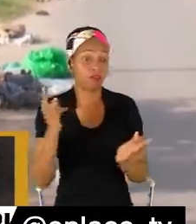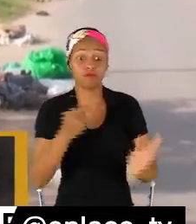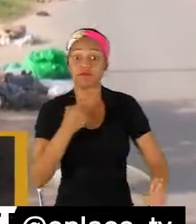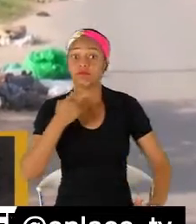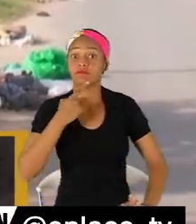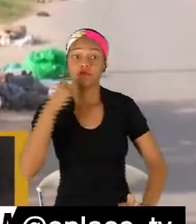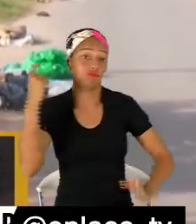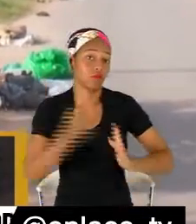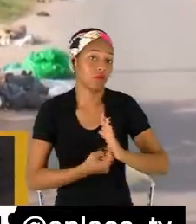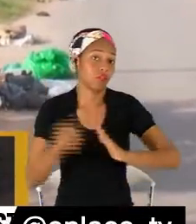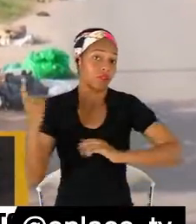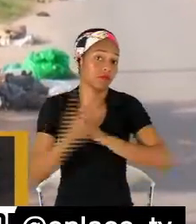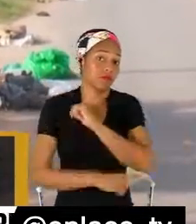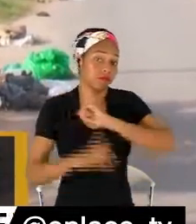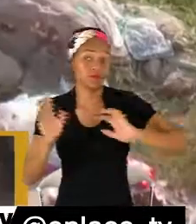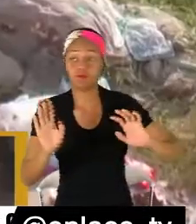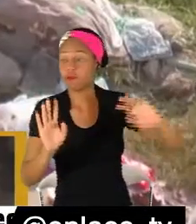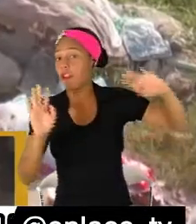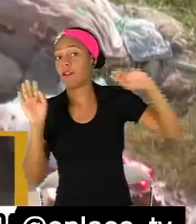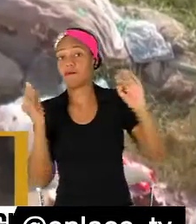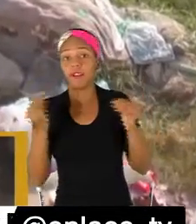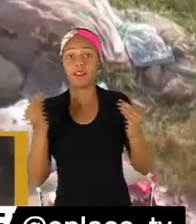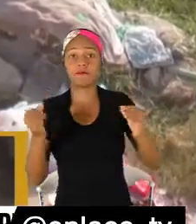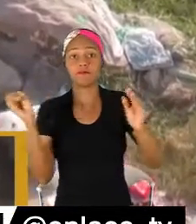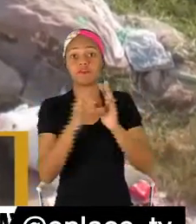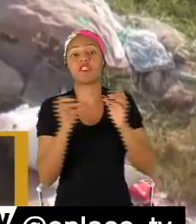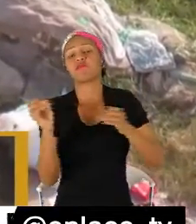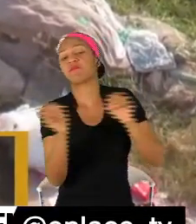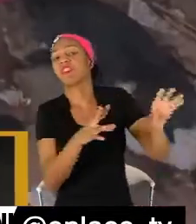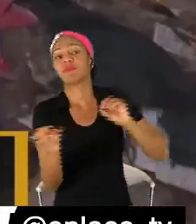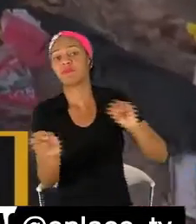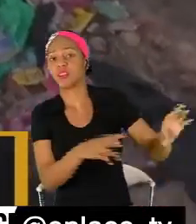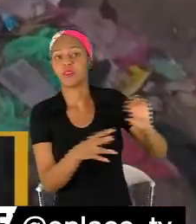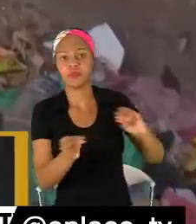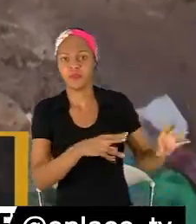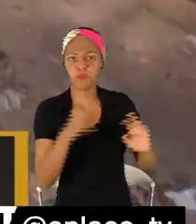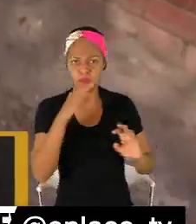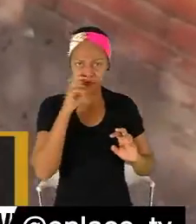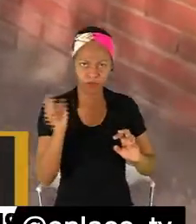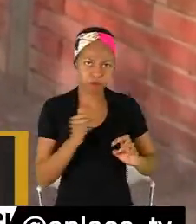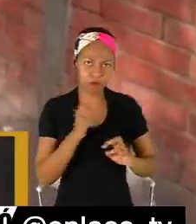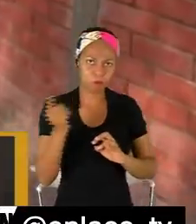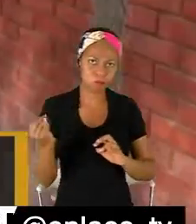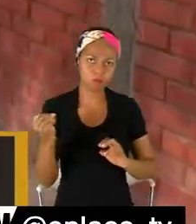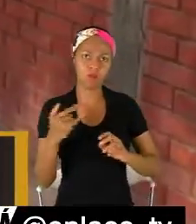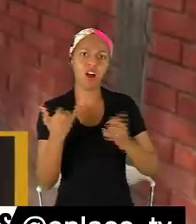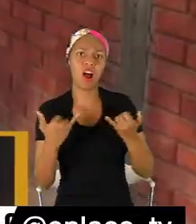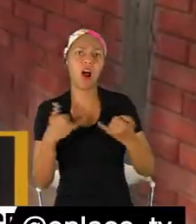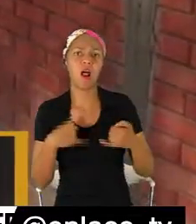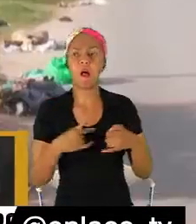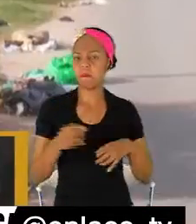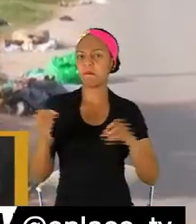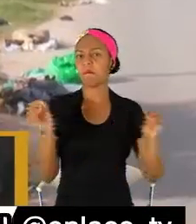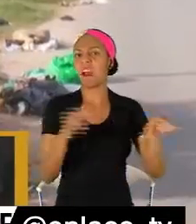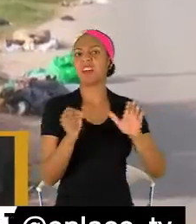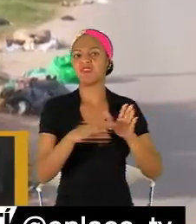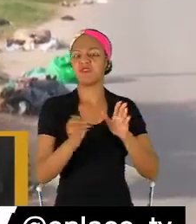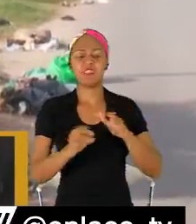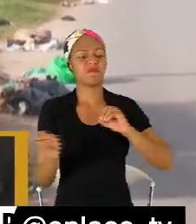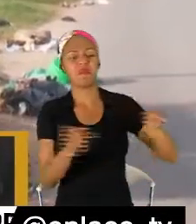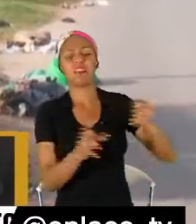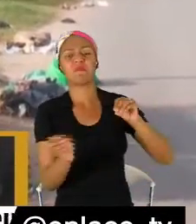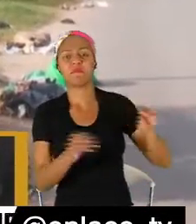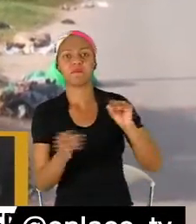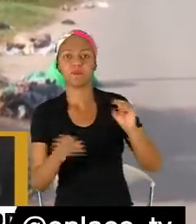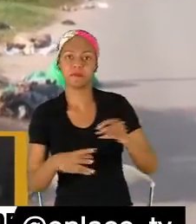aquellas personas que vienen y nos botan la basura en este sector. Residuos de todo tipo son abandonados en ese sector, que ya es tomado como basurero. Hacemos las campañas aquí